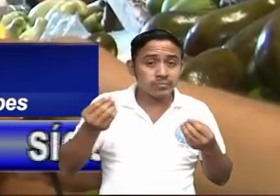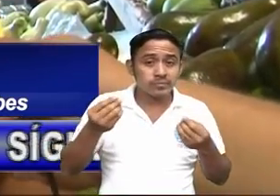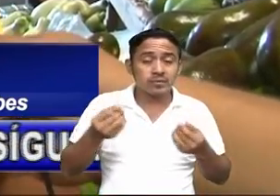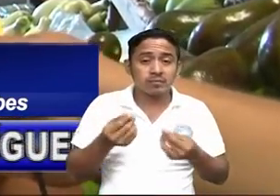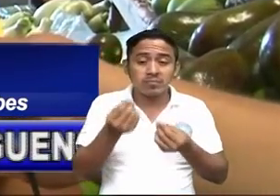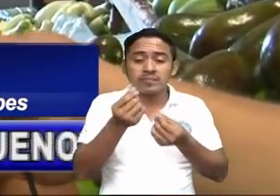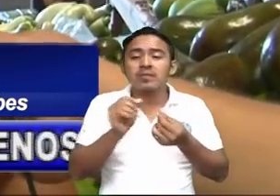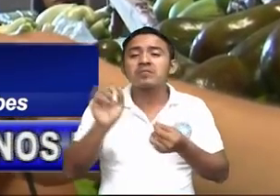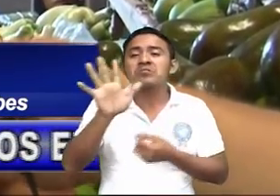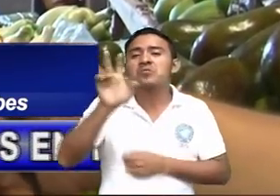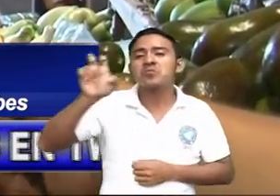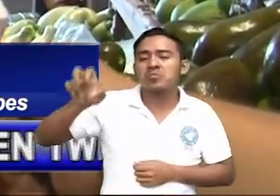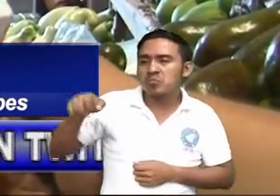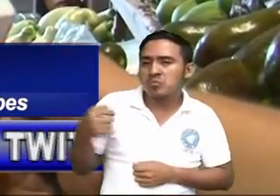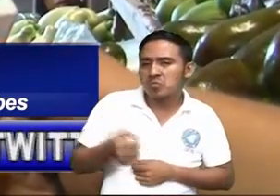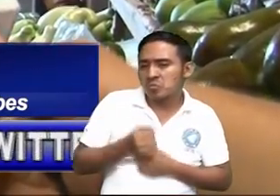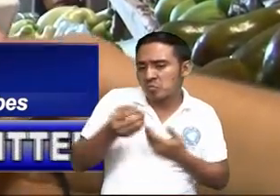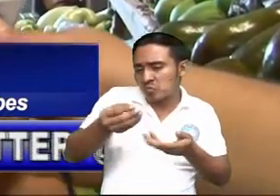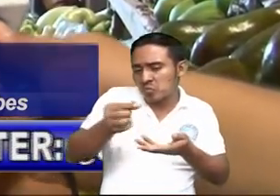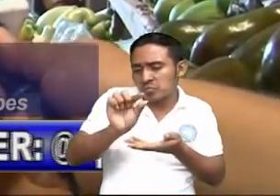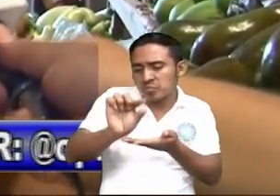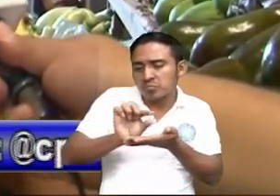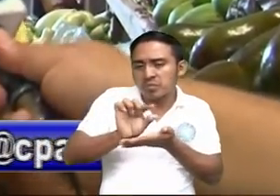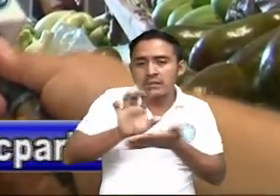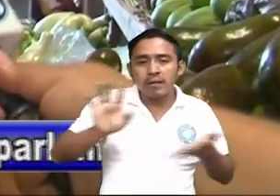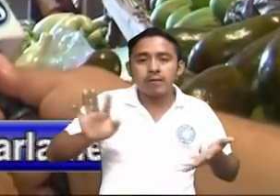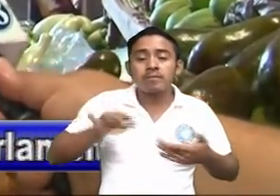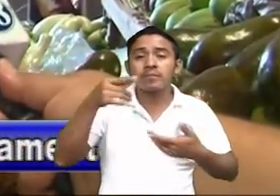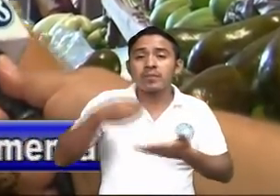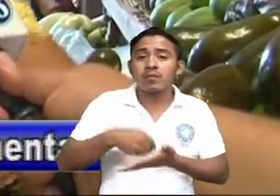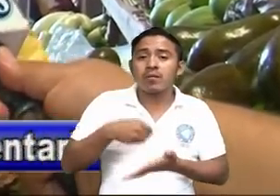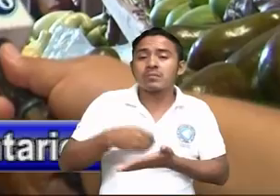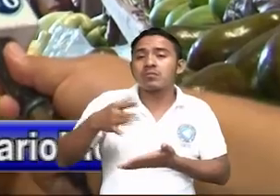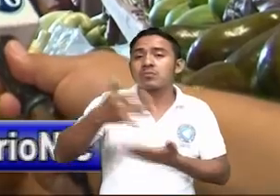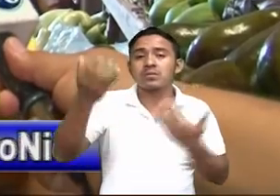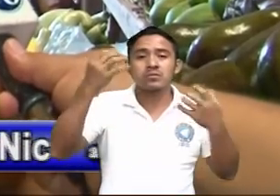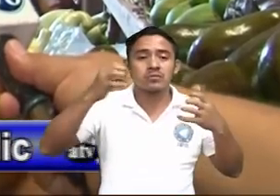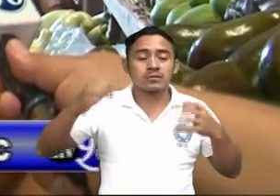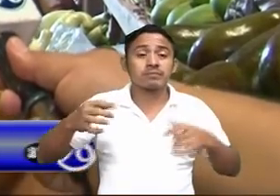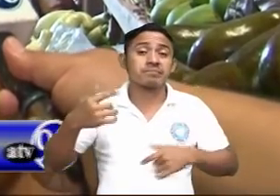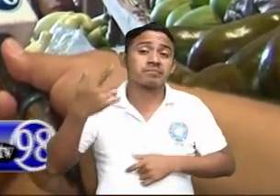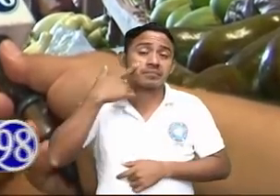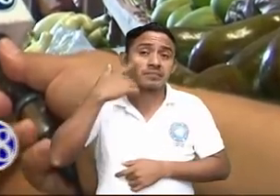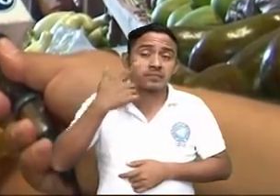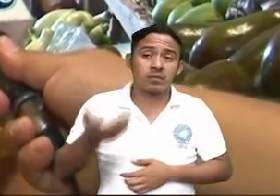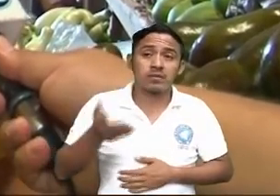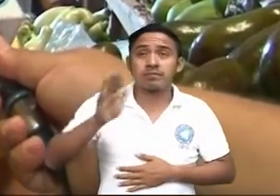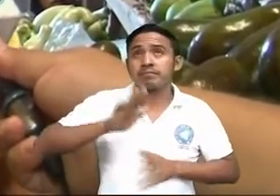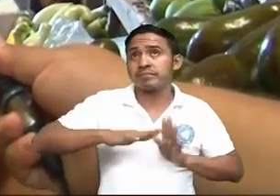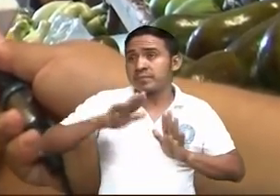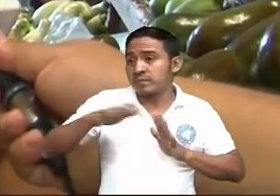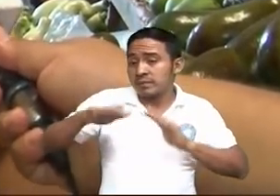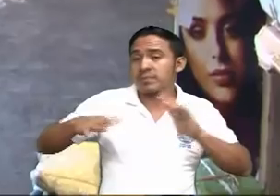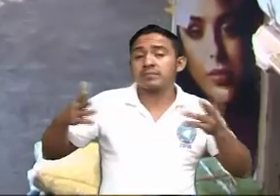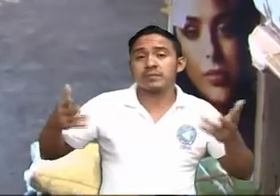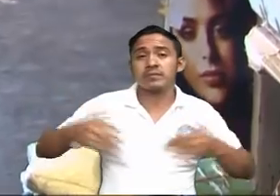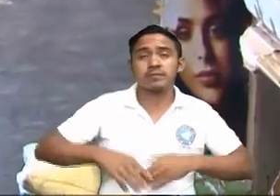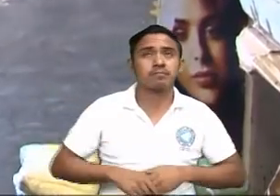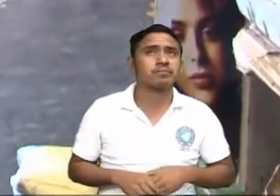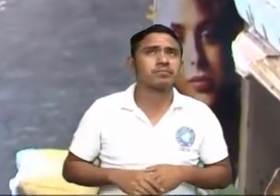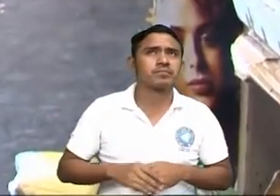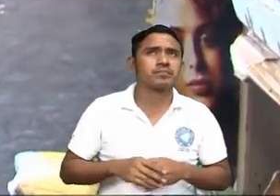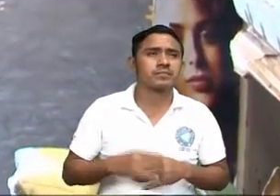ganan son 5 córdoba por docena, ¿eh? Sí, porque como ellos compran otras cositas, entonces tenemos que darle... precio favorable. Es